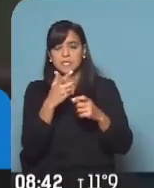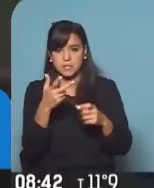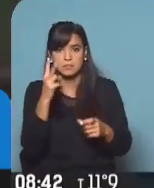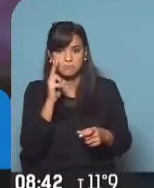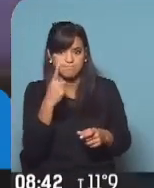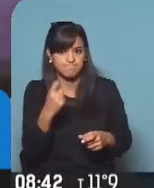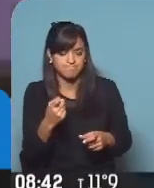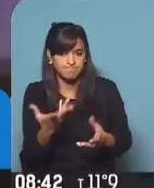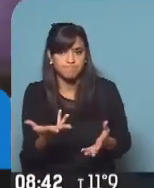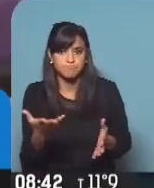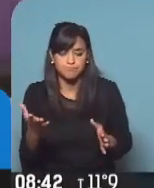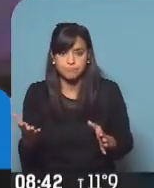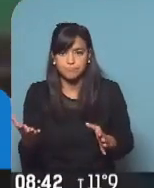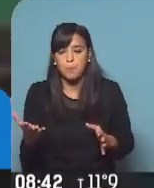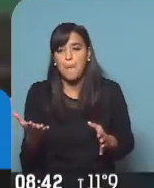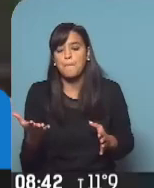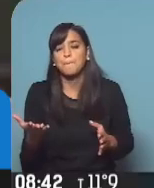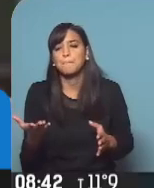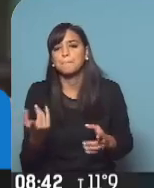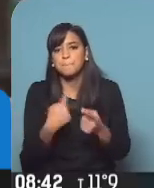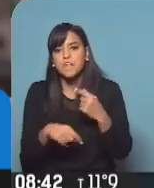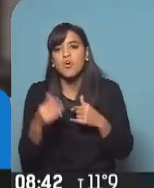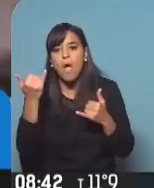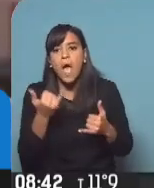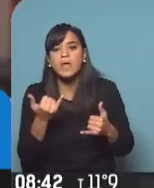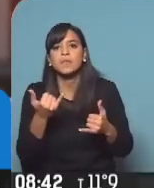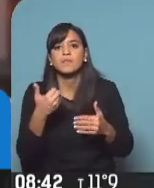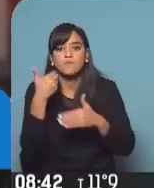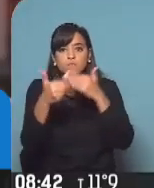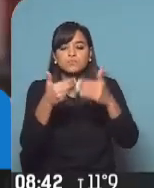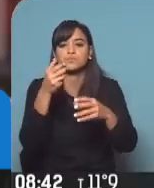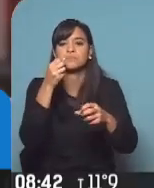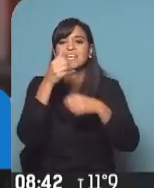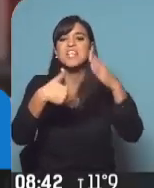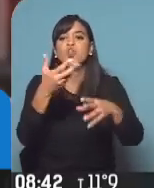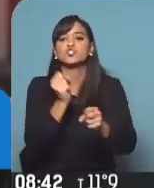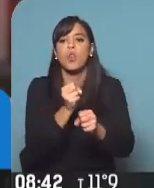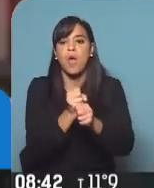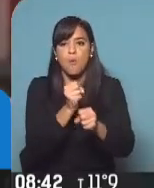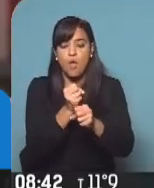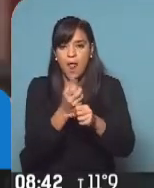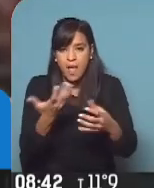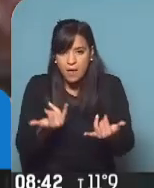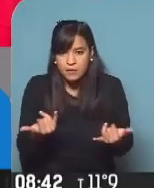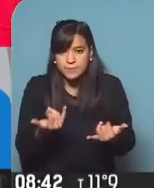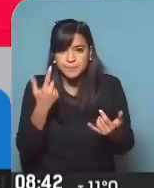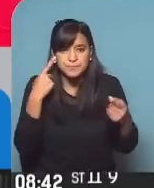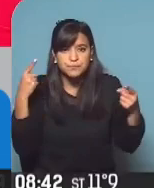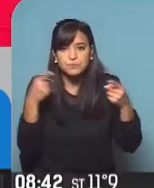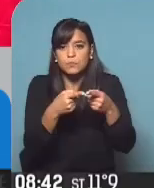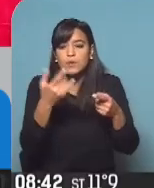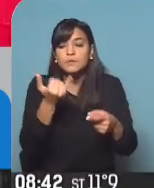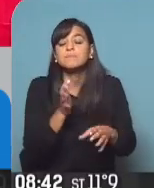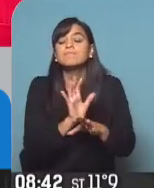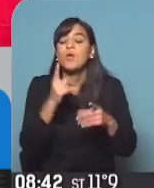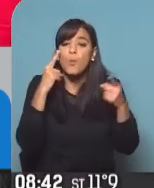en todos los ámbitos pero hay perspectivas de desarrollo laboral en base al trabajo que realizan perspectivas siempre hay pero